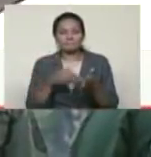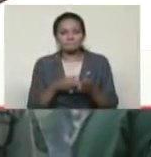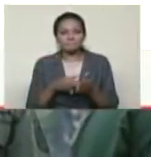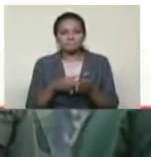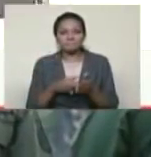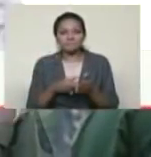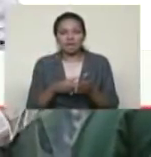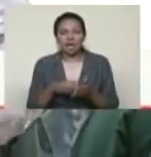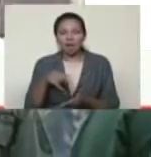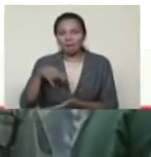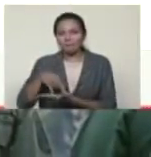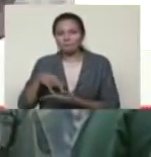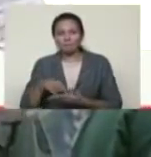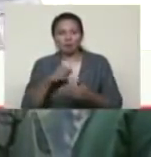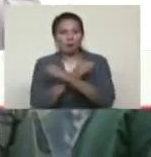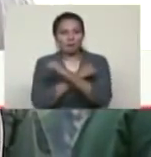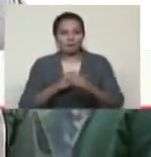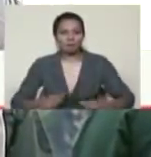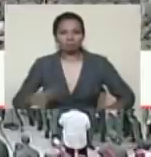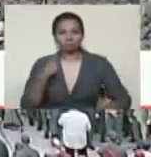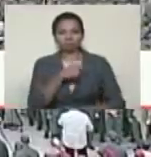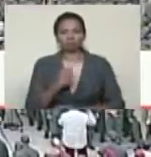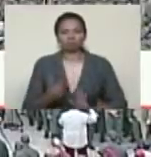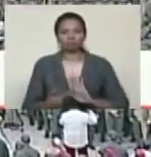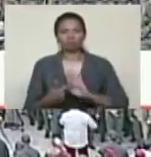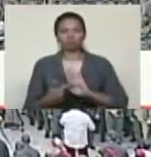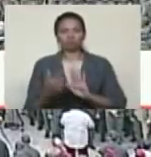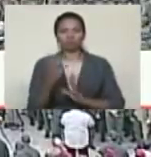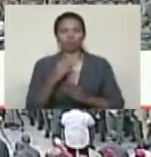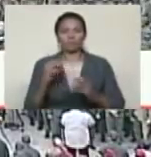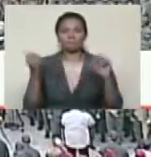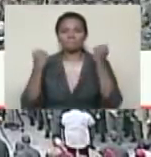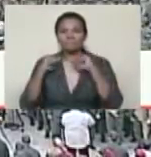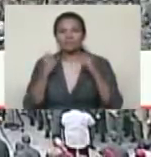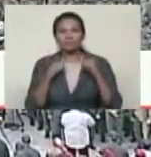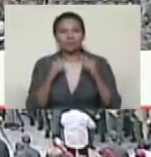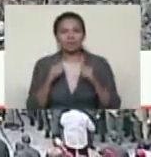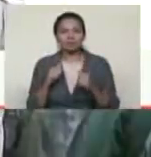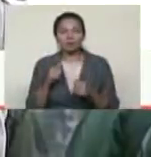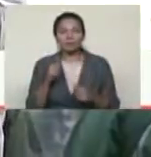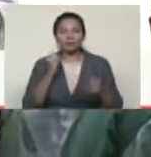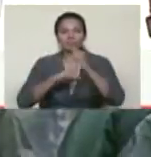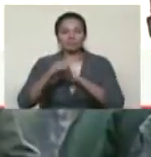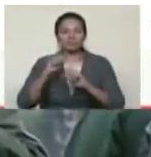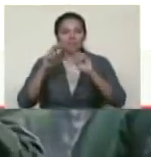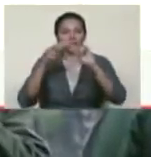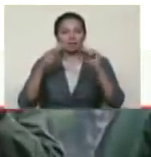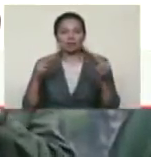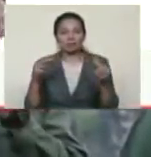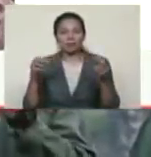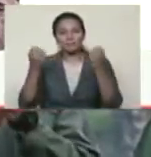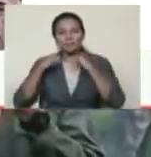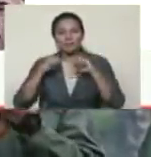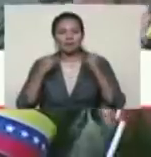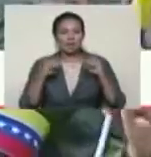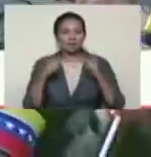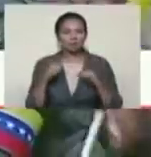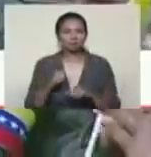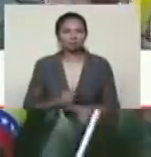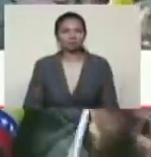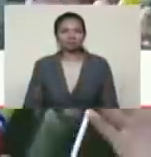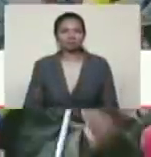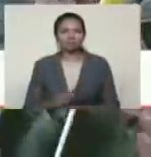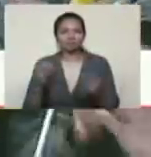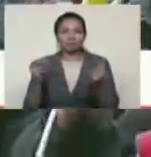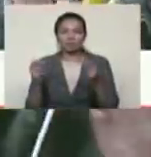el pecho hendido de los militares venezolanos. Preparemos, pues, para defender la paz. Preparémonos, pues, para